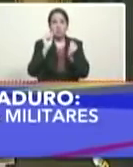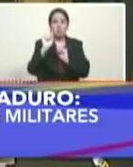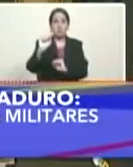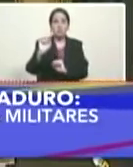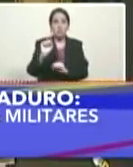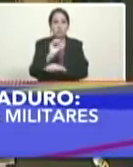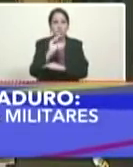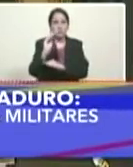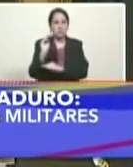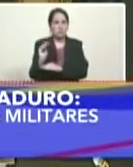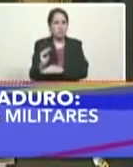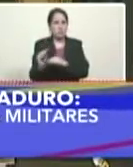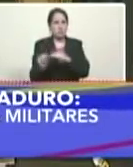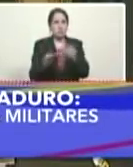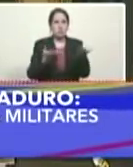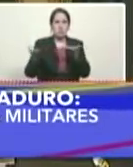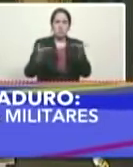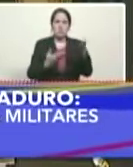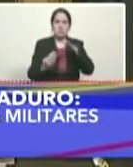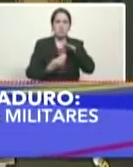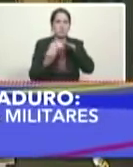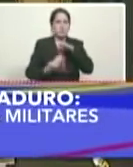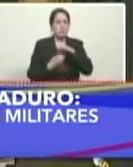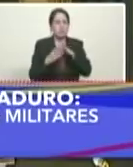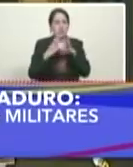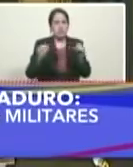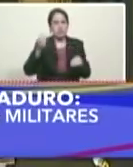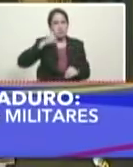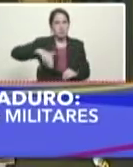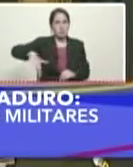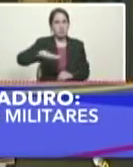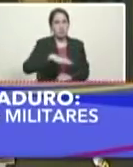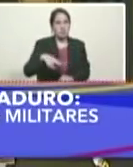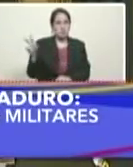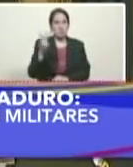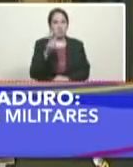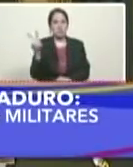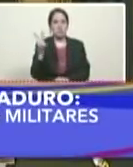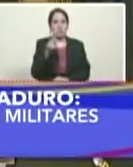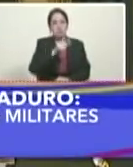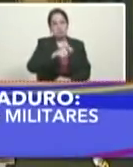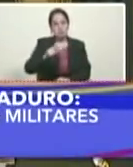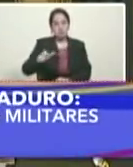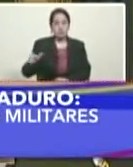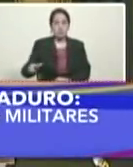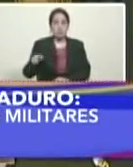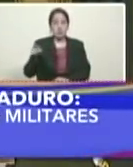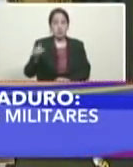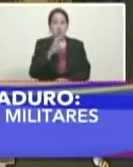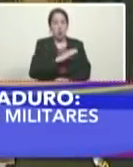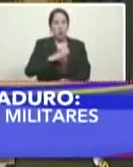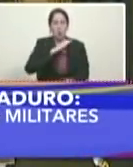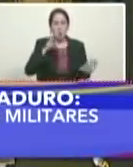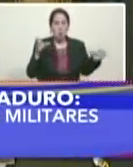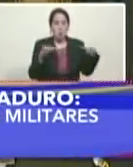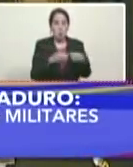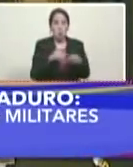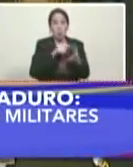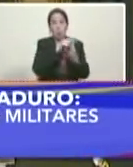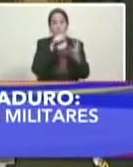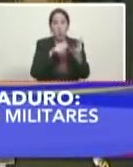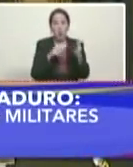los servicios básicos del pueblo venezolano este comando estará organizado por cuatro cuerpos